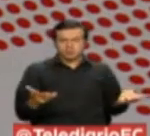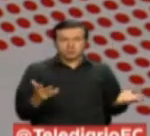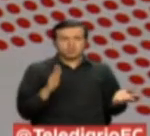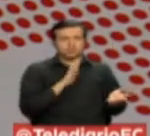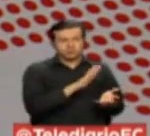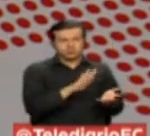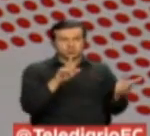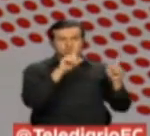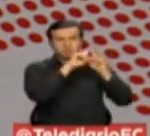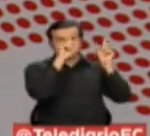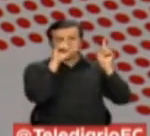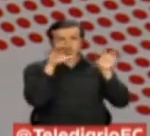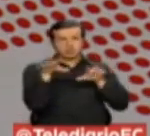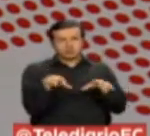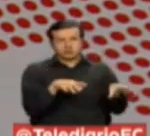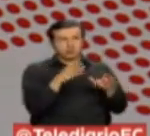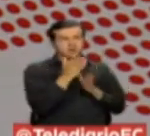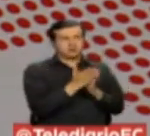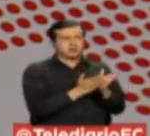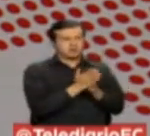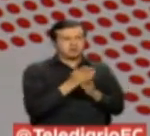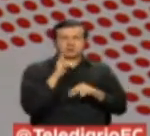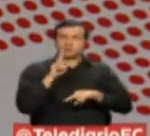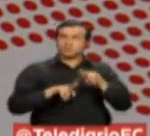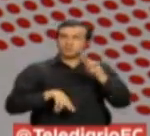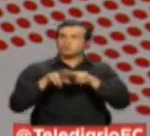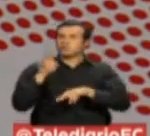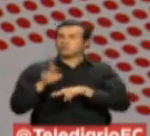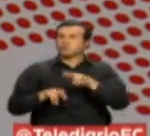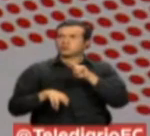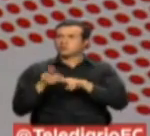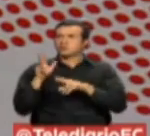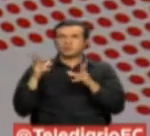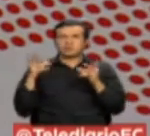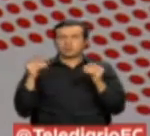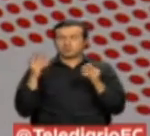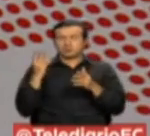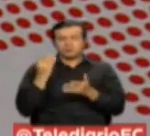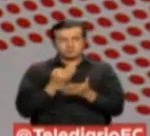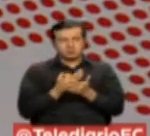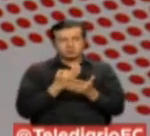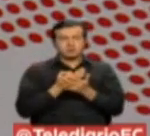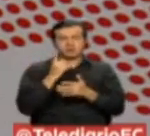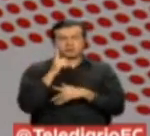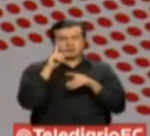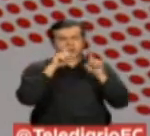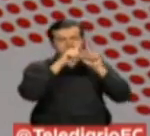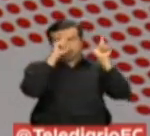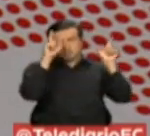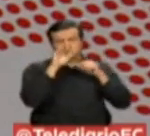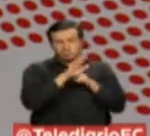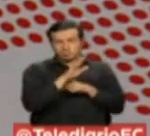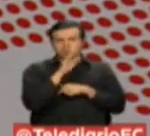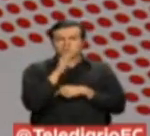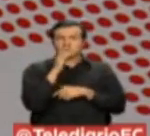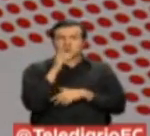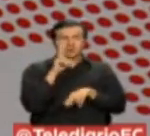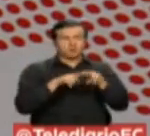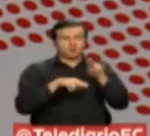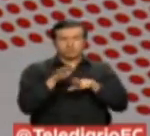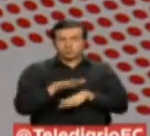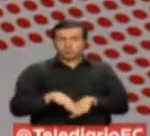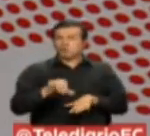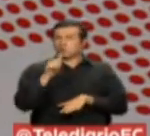tienen las actividades de servicios, de construcción, ¿no? Que alguna compañía, por ejemplo, le vende material de construcción,